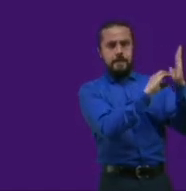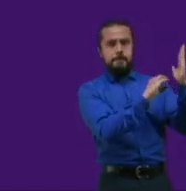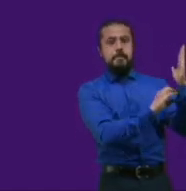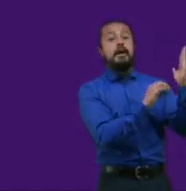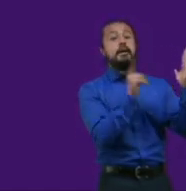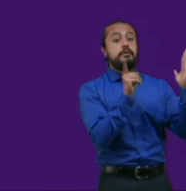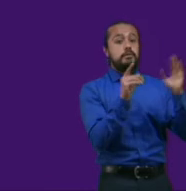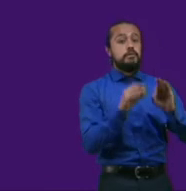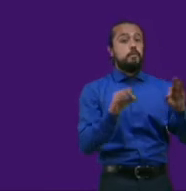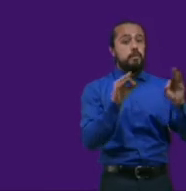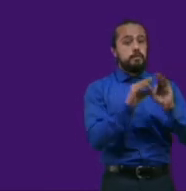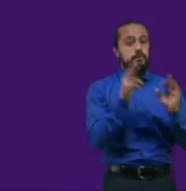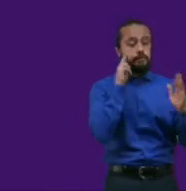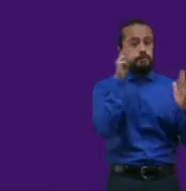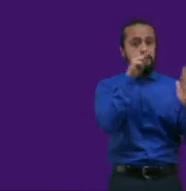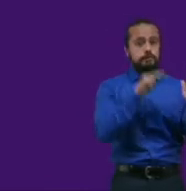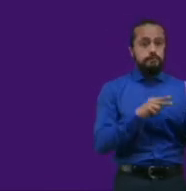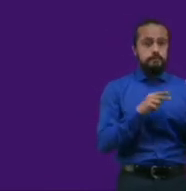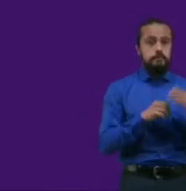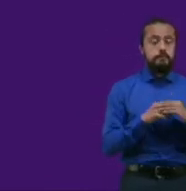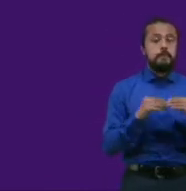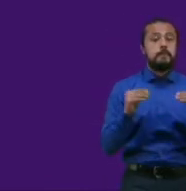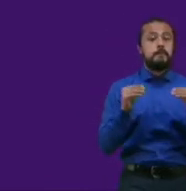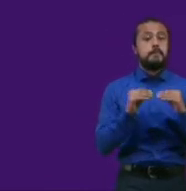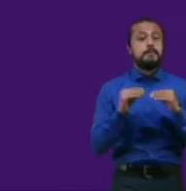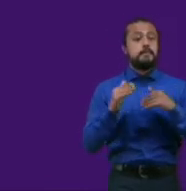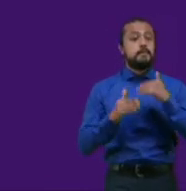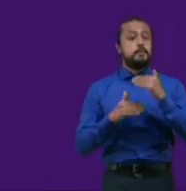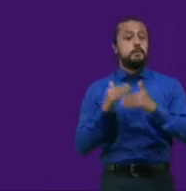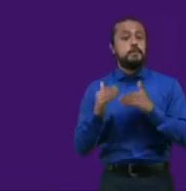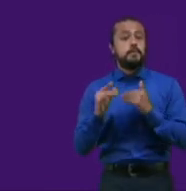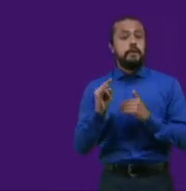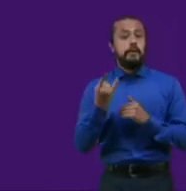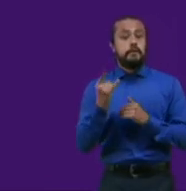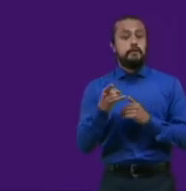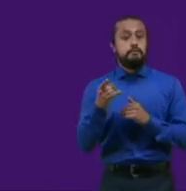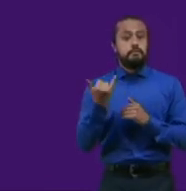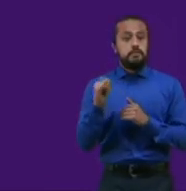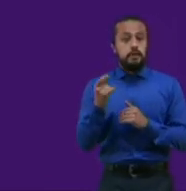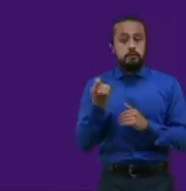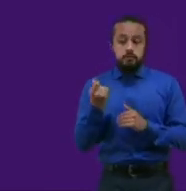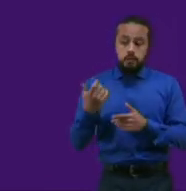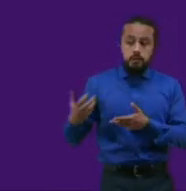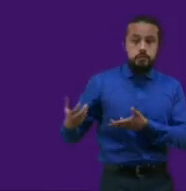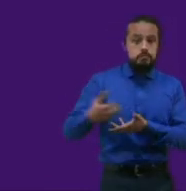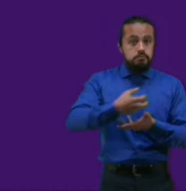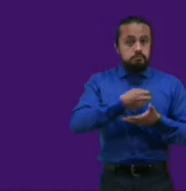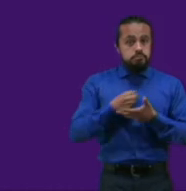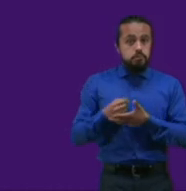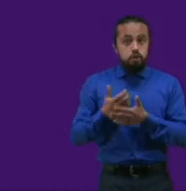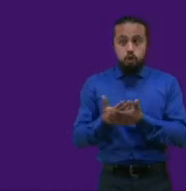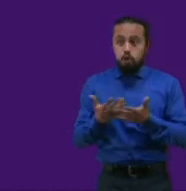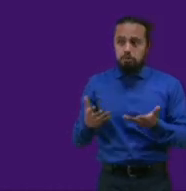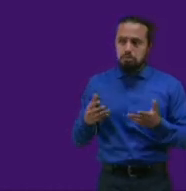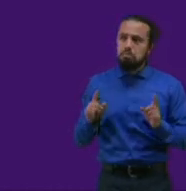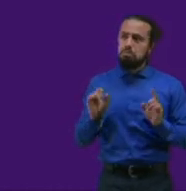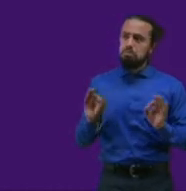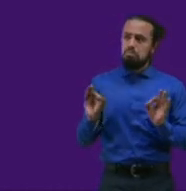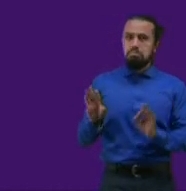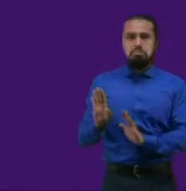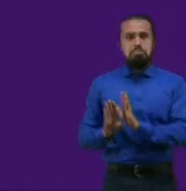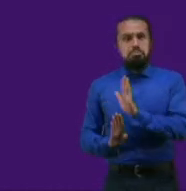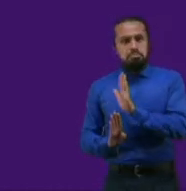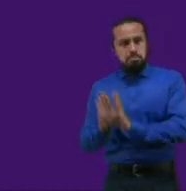importante. Ya después, si ya han tenido algo de éxito levantando dinero y las cosas van muy bien, pues ya tratar